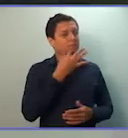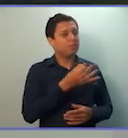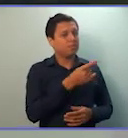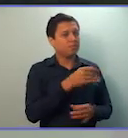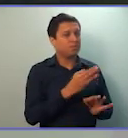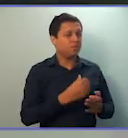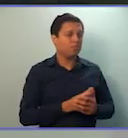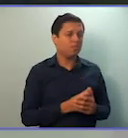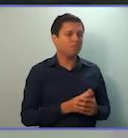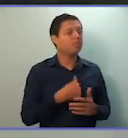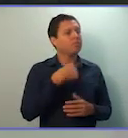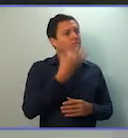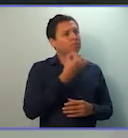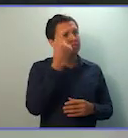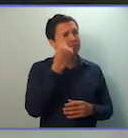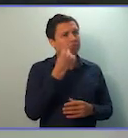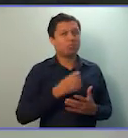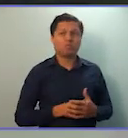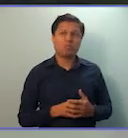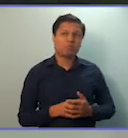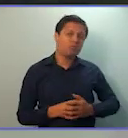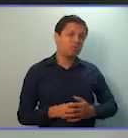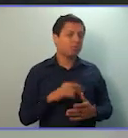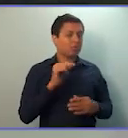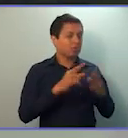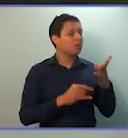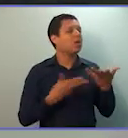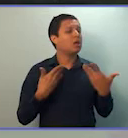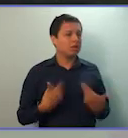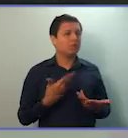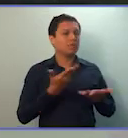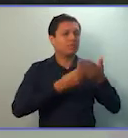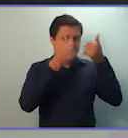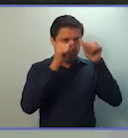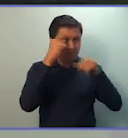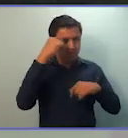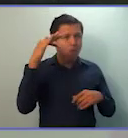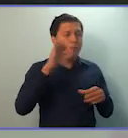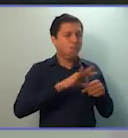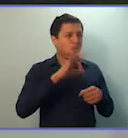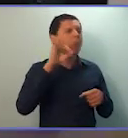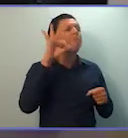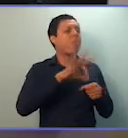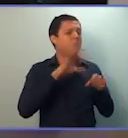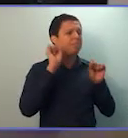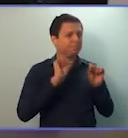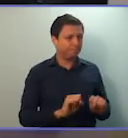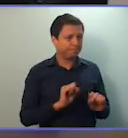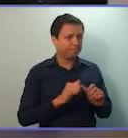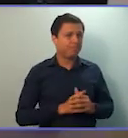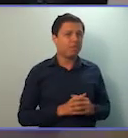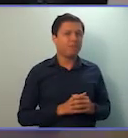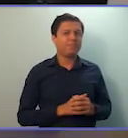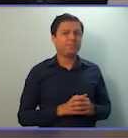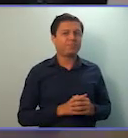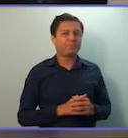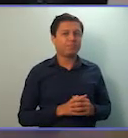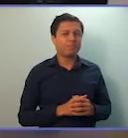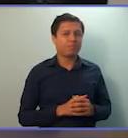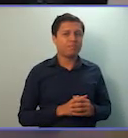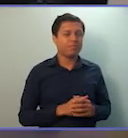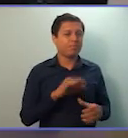que debo entender que no se le va a negar es un acuerdo político la posibilidad de ejercer el sufragio en